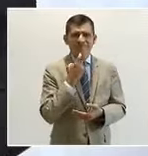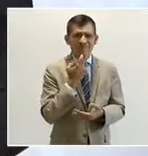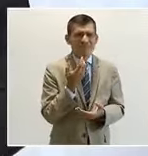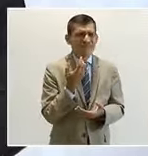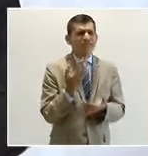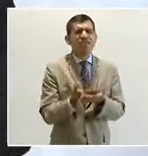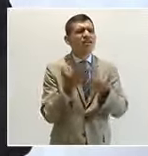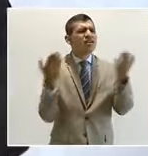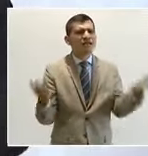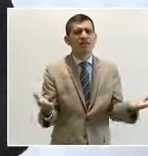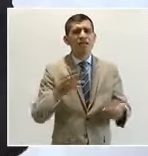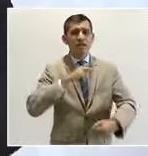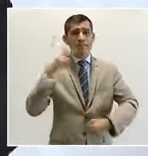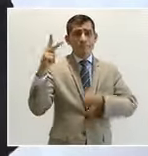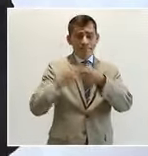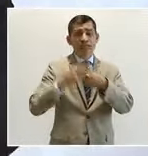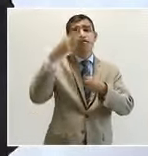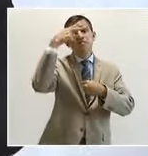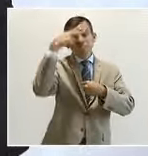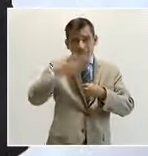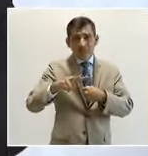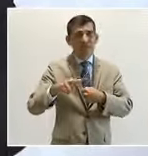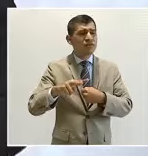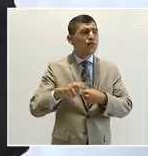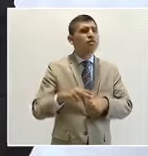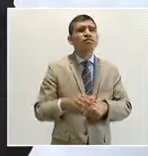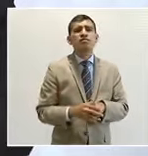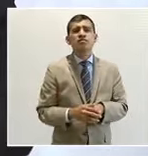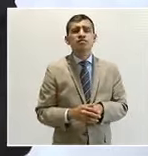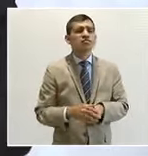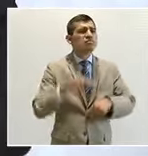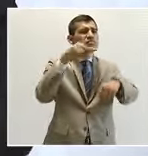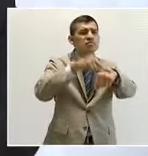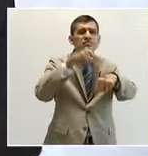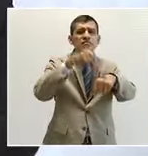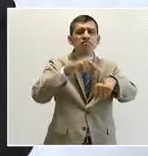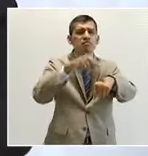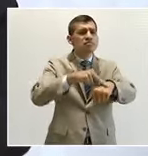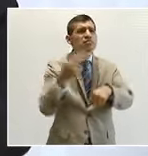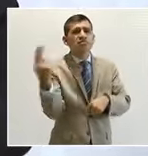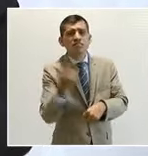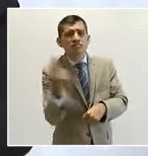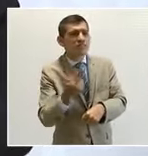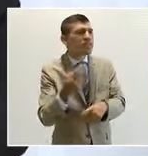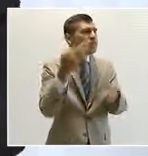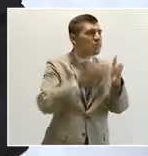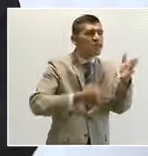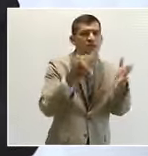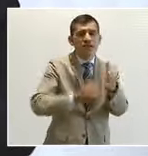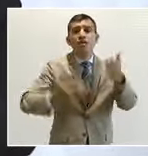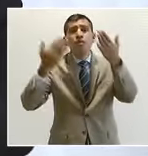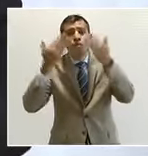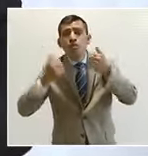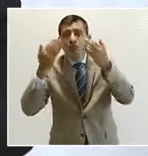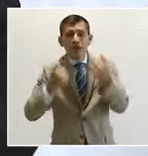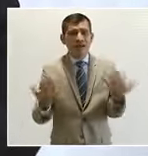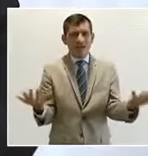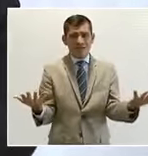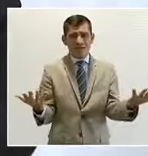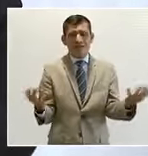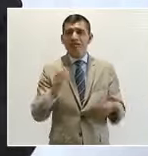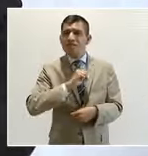nuestro país México no tiene los médicos que necesita y mucho menos los